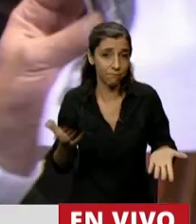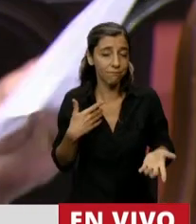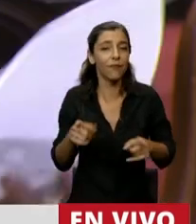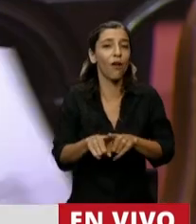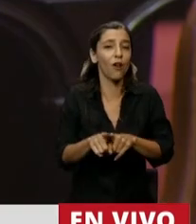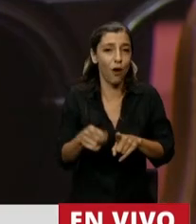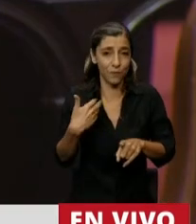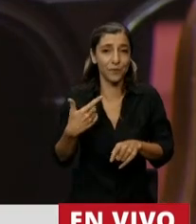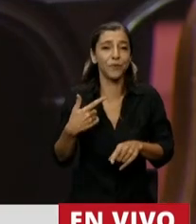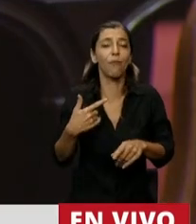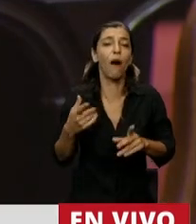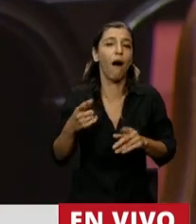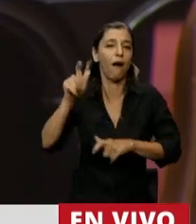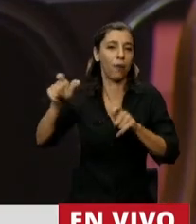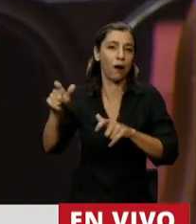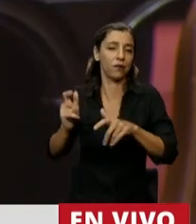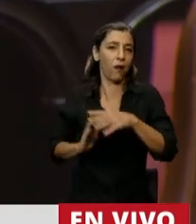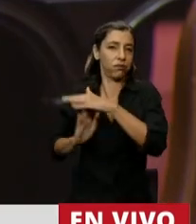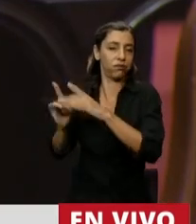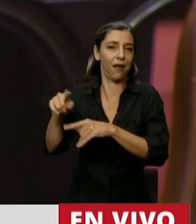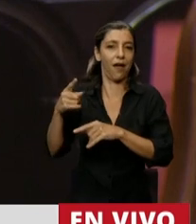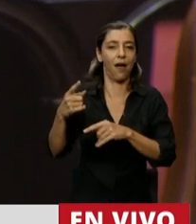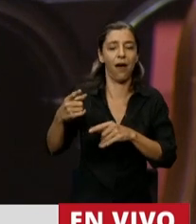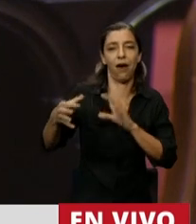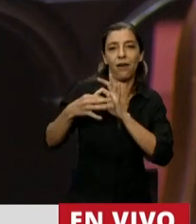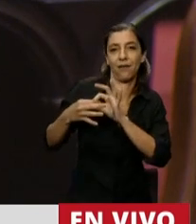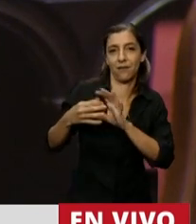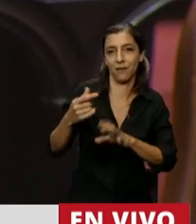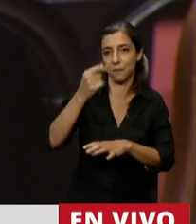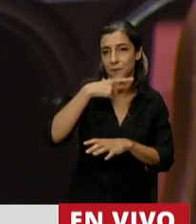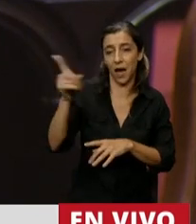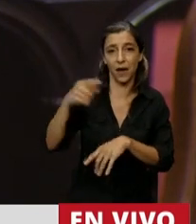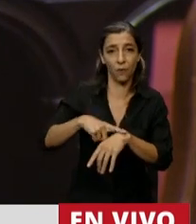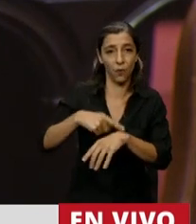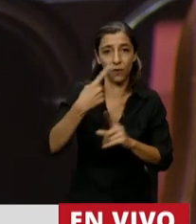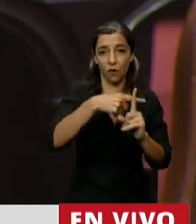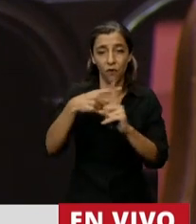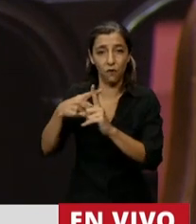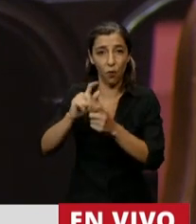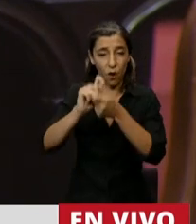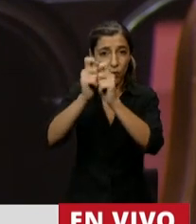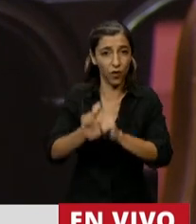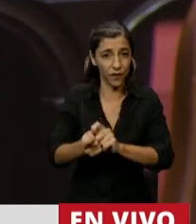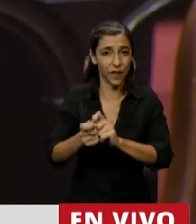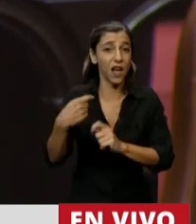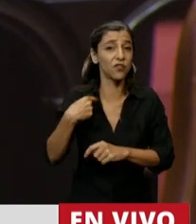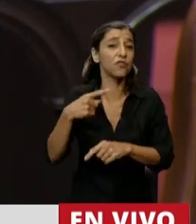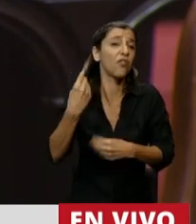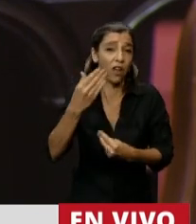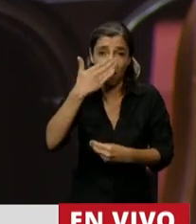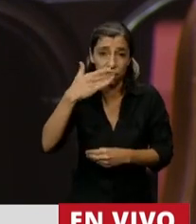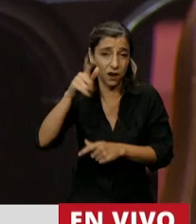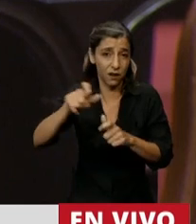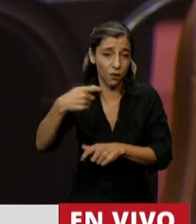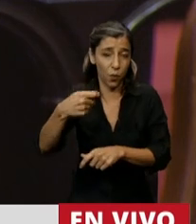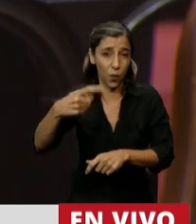auspiciantes de Macri en 2017 cuando modificaron la fórmula previsional para hacerle perder a los jubilados un 20% de